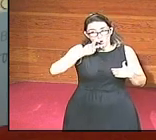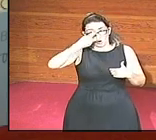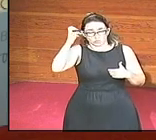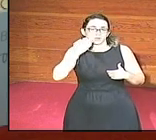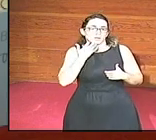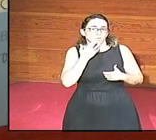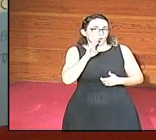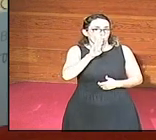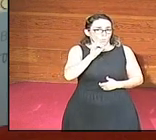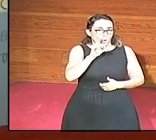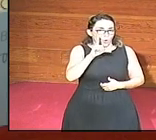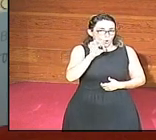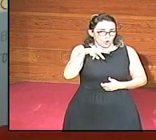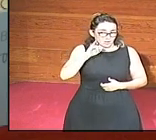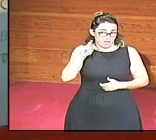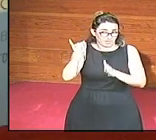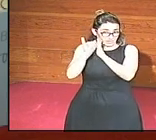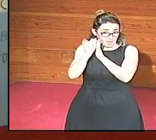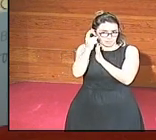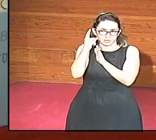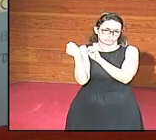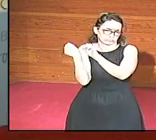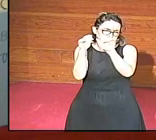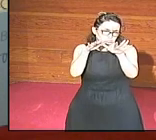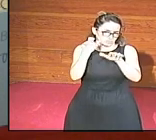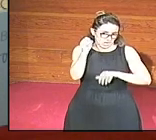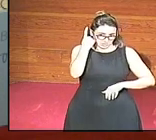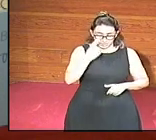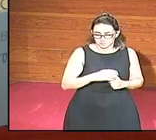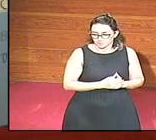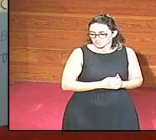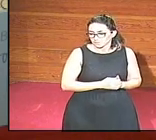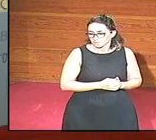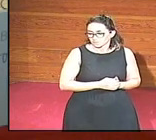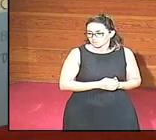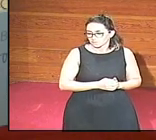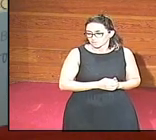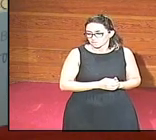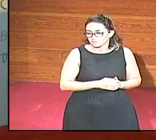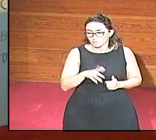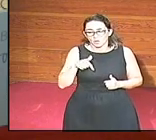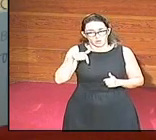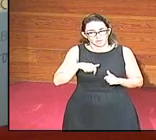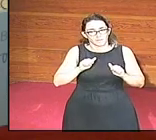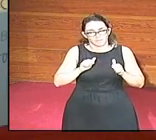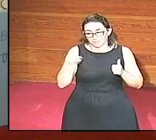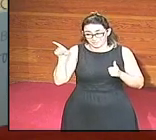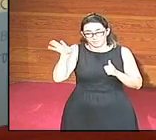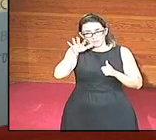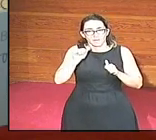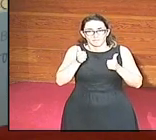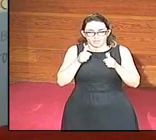otros países que están más cercanos. Pero ya aquí empieza a haber desplazados internos,